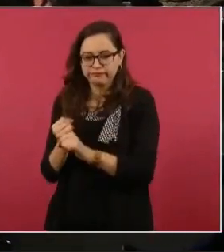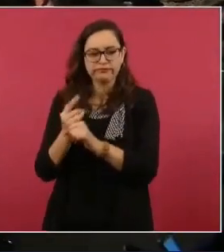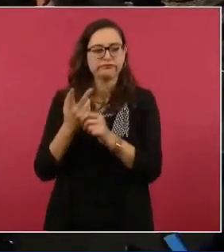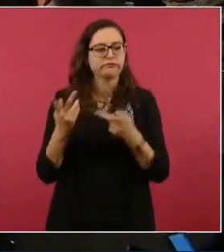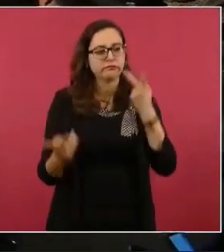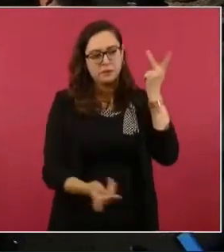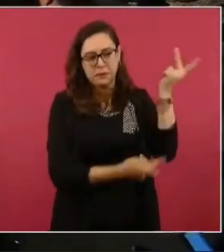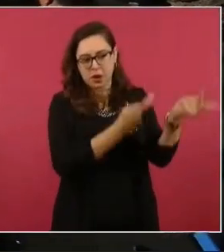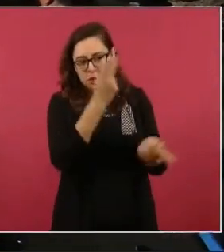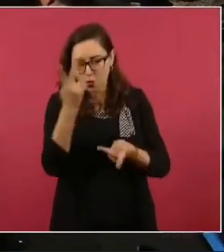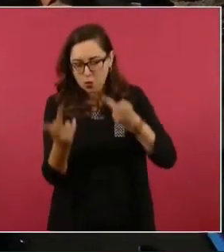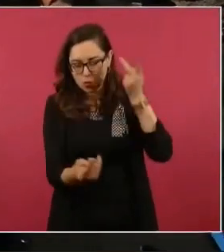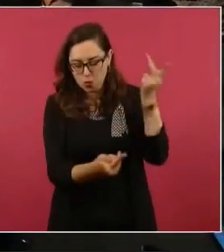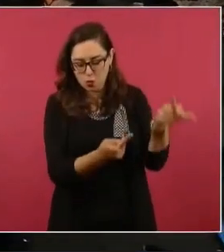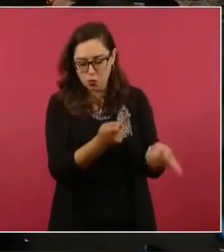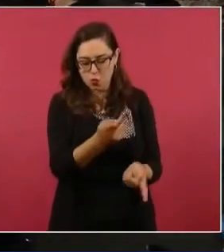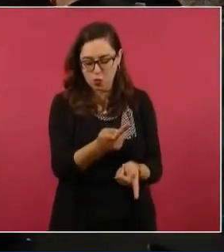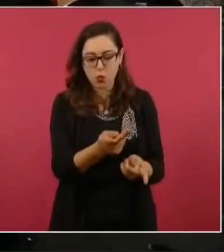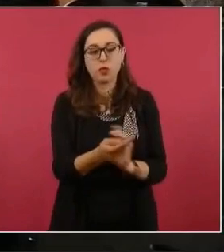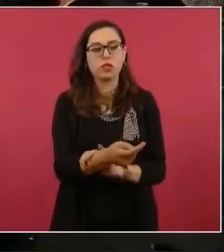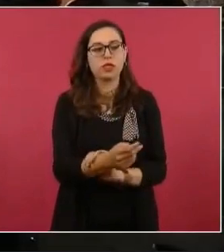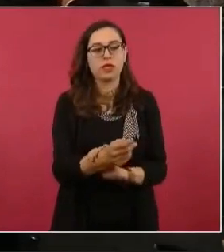cuestionarios hasta de